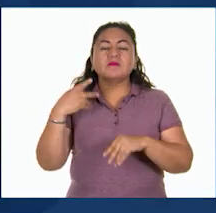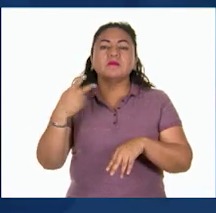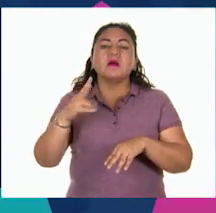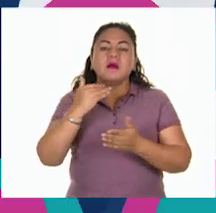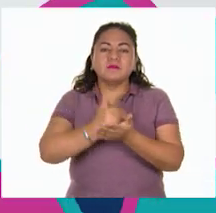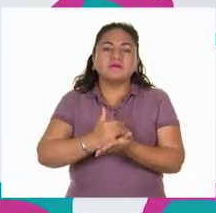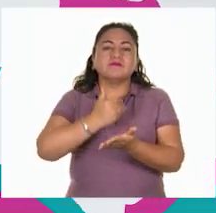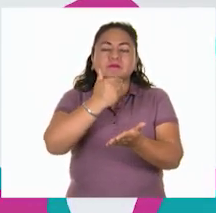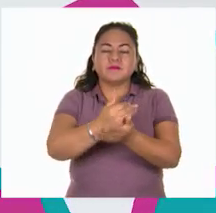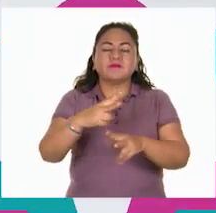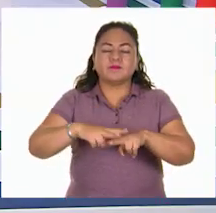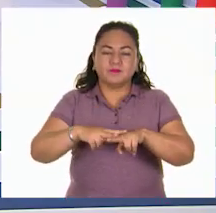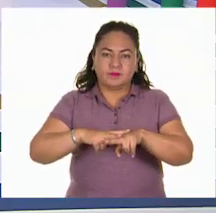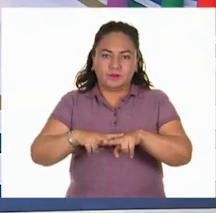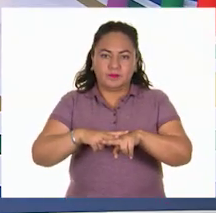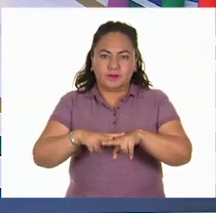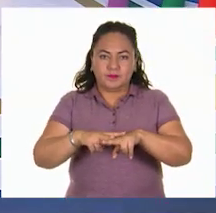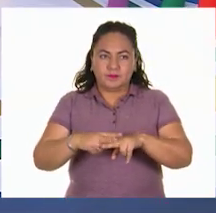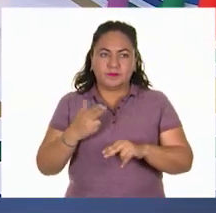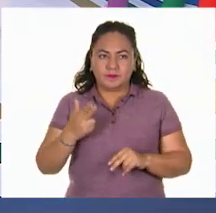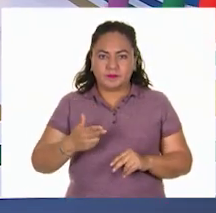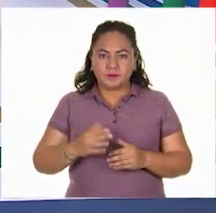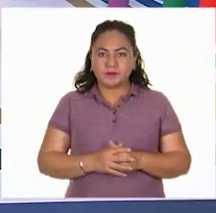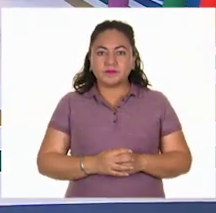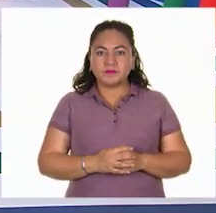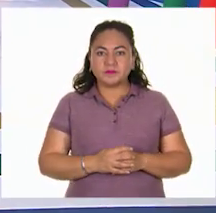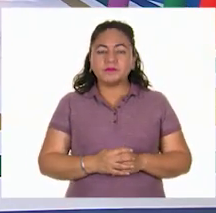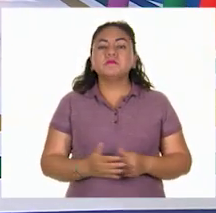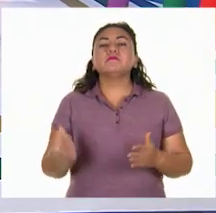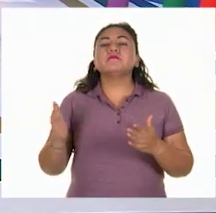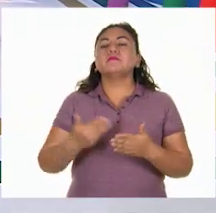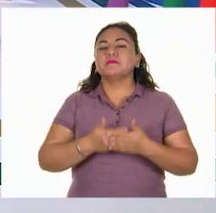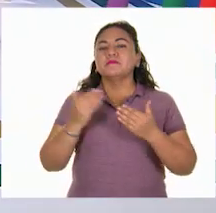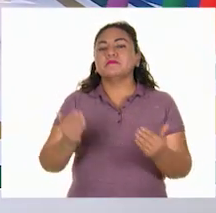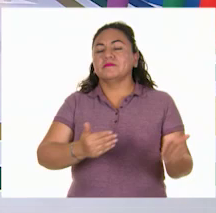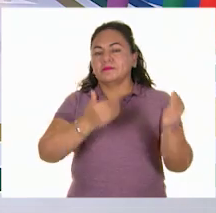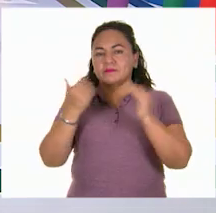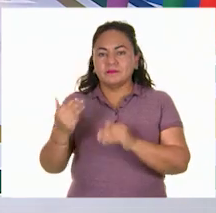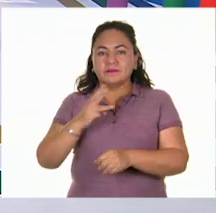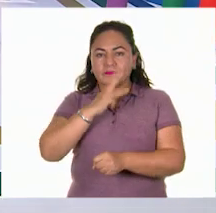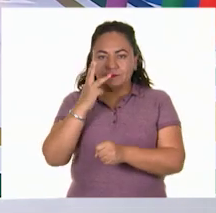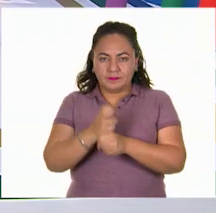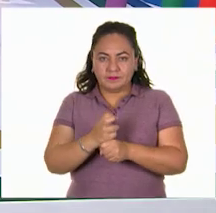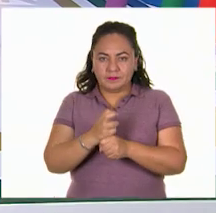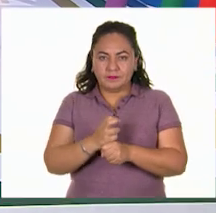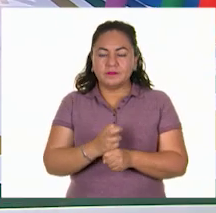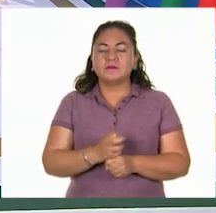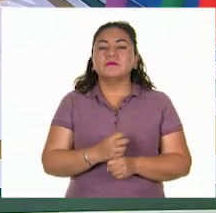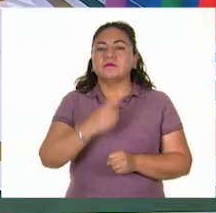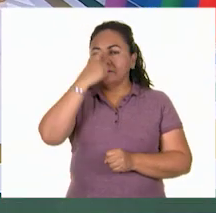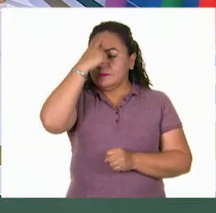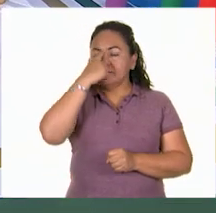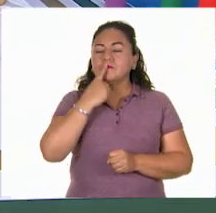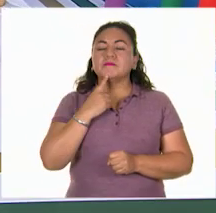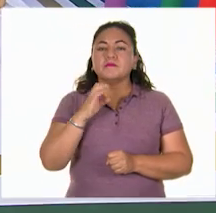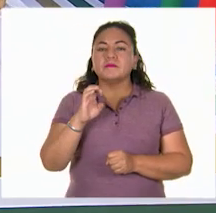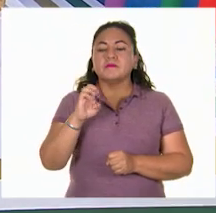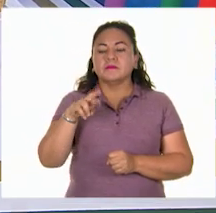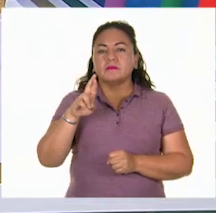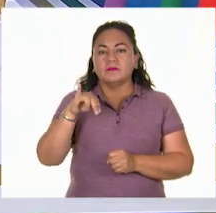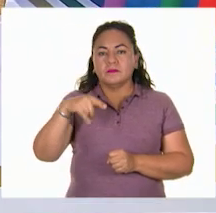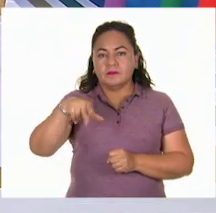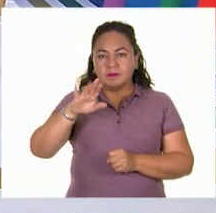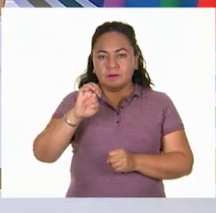ferroviarias. Bien. Y ahora vamos con el fragmento de Retrato de Enrique VIII de Inglaterra